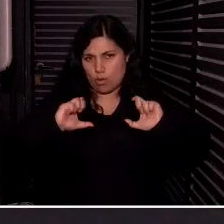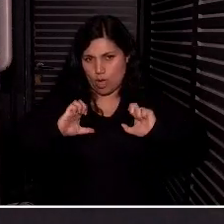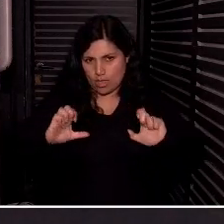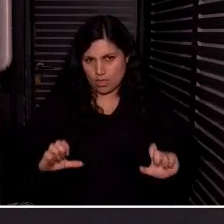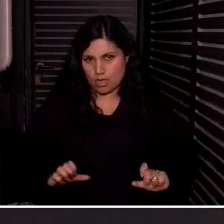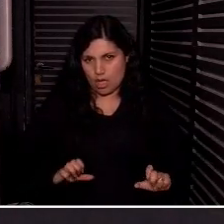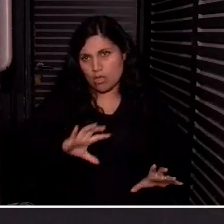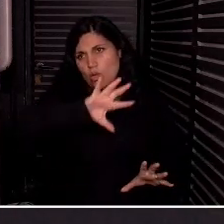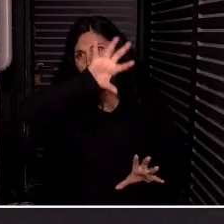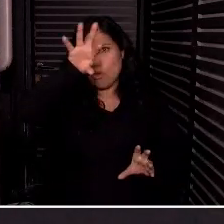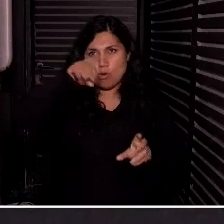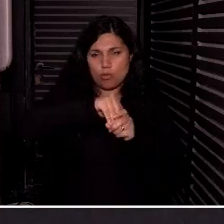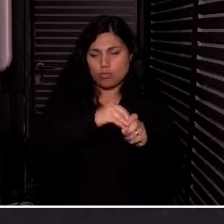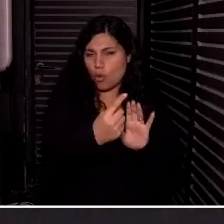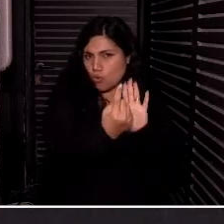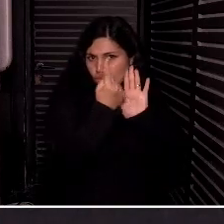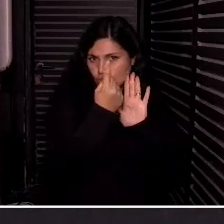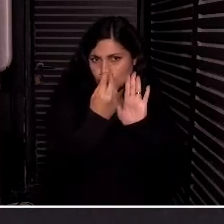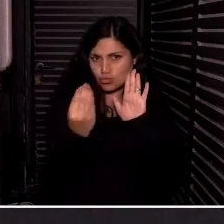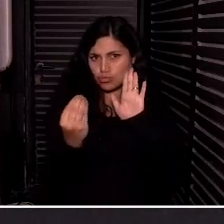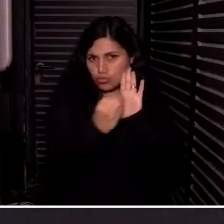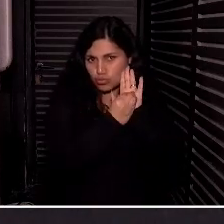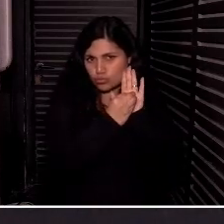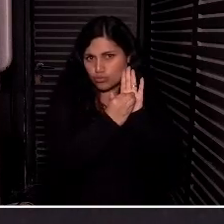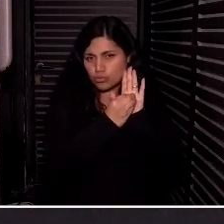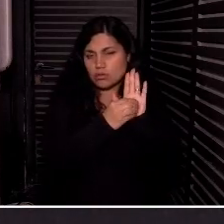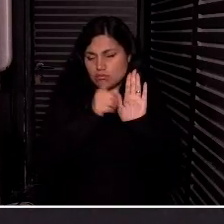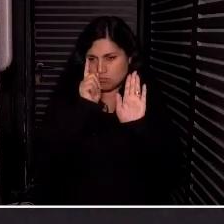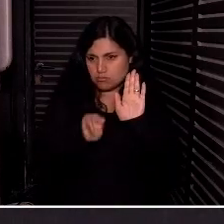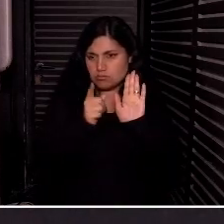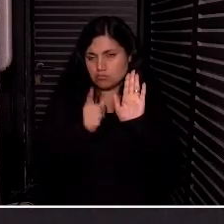comunicación poder regirlas